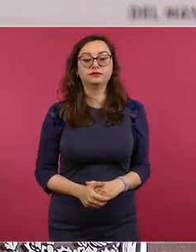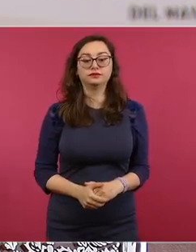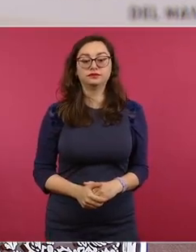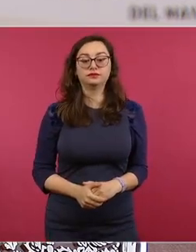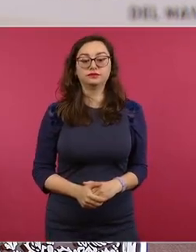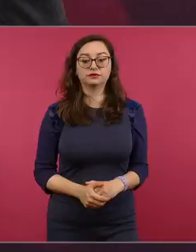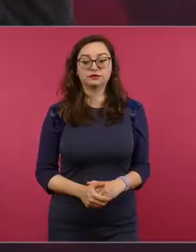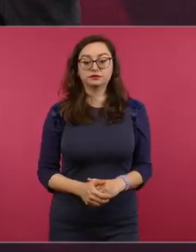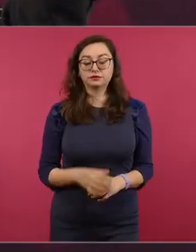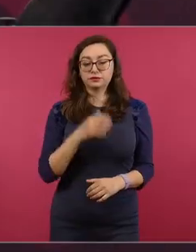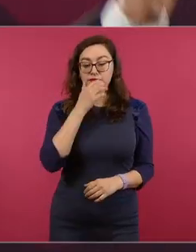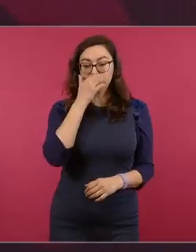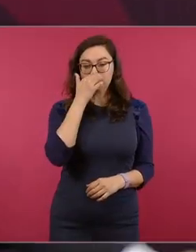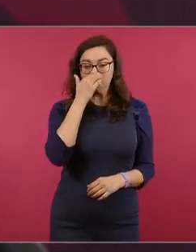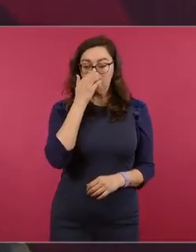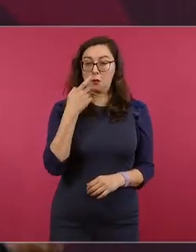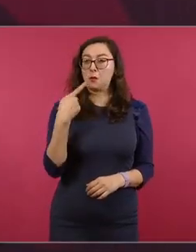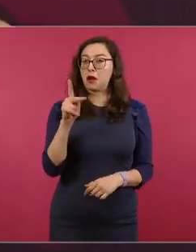Pero todavía estamos como que